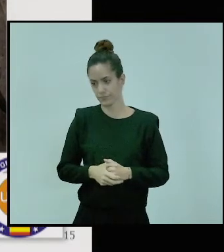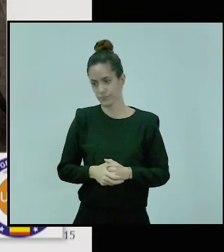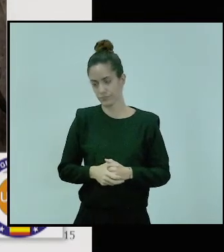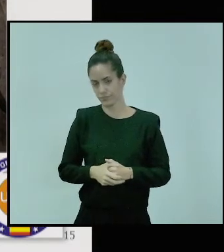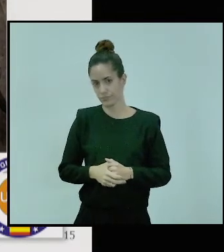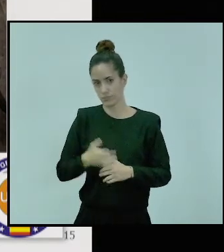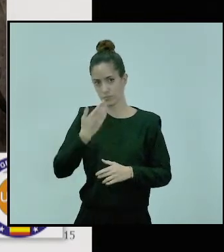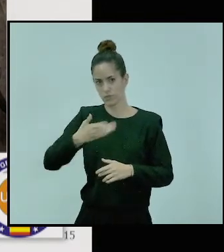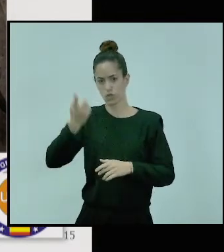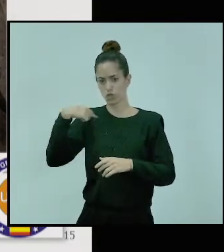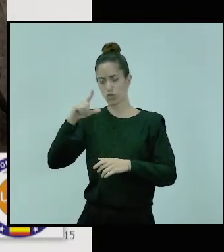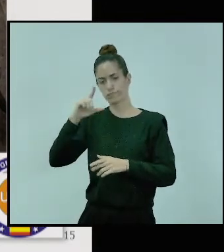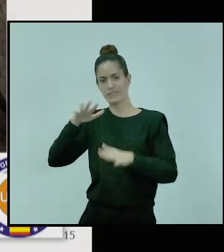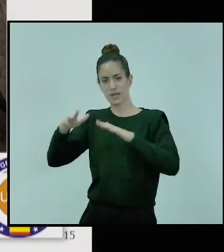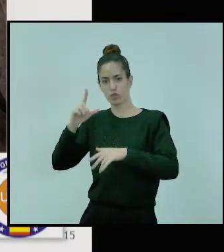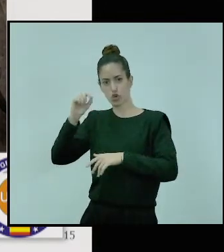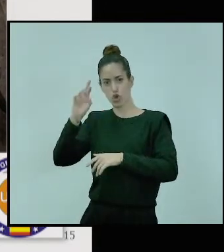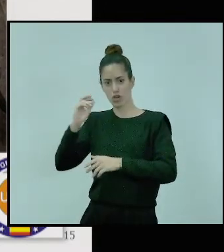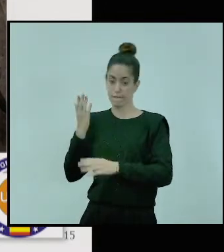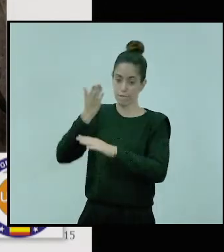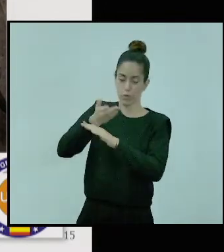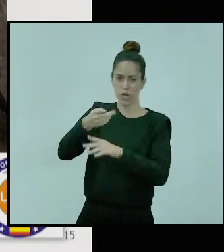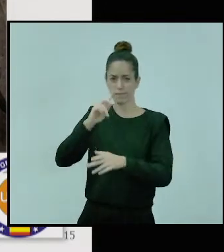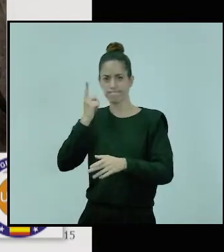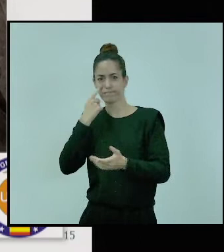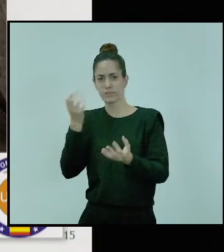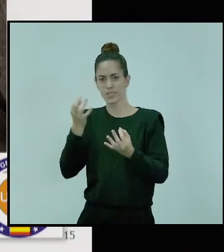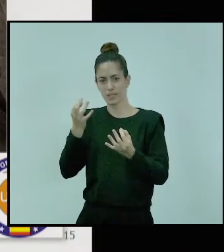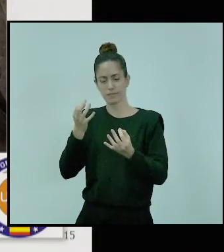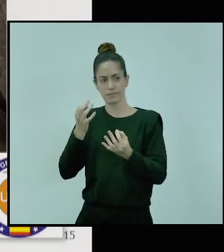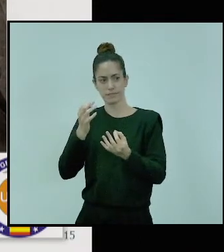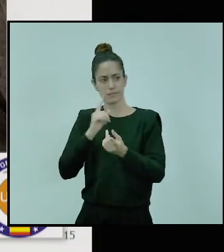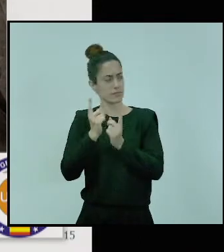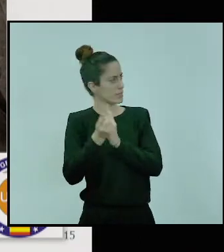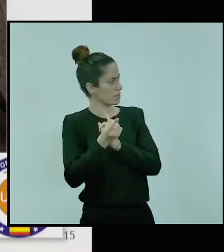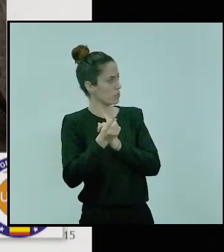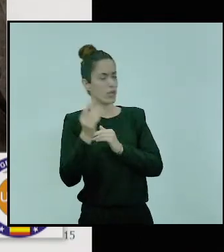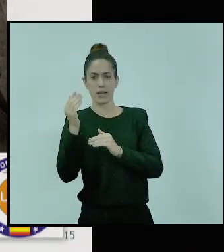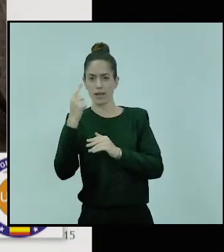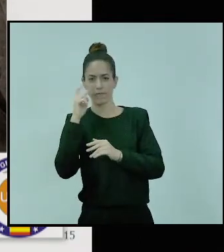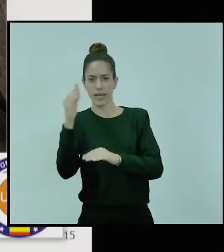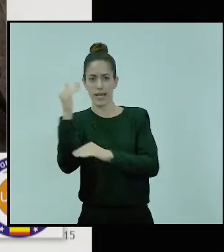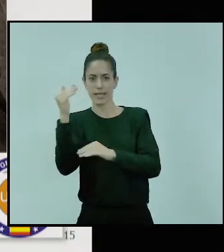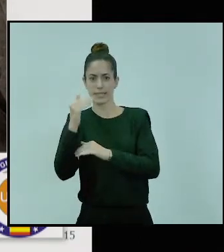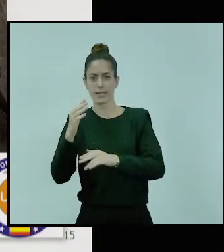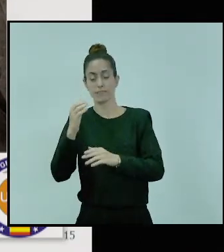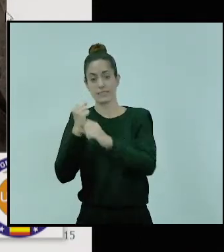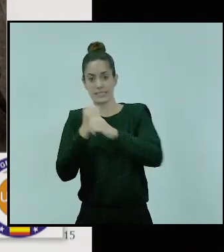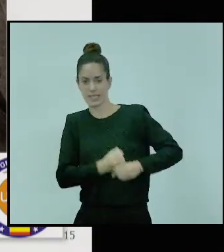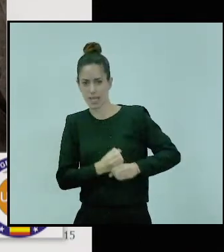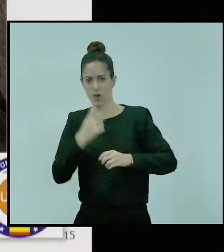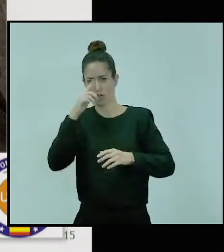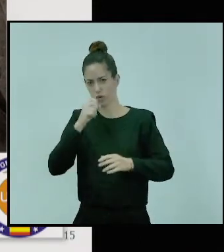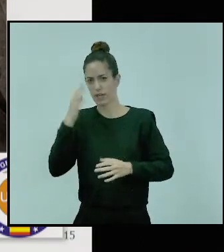Cuando nosotros fuimos al terremoto de Lorca, observamos, aquí tenéis un ejemplo de la iglesia de Santiago, creo